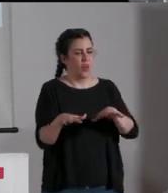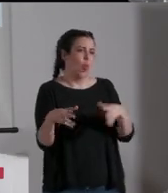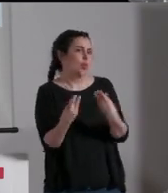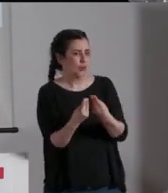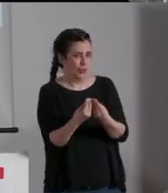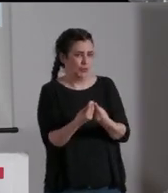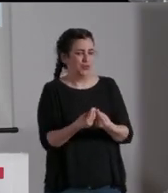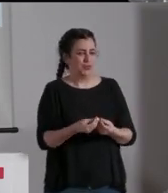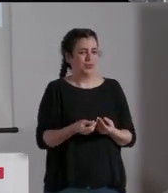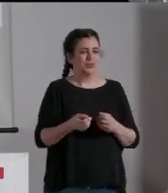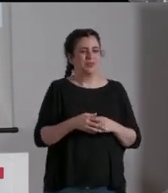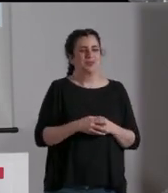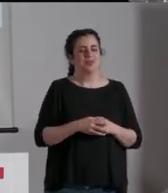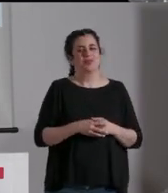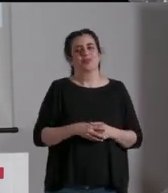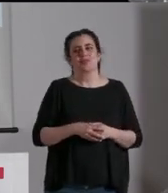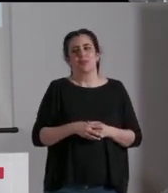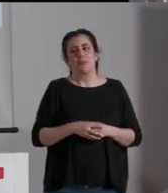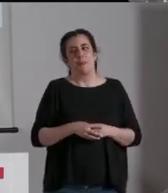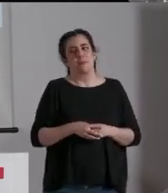juntas, diríamos, ¿no?